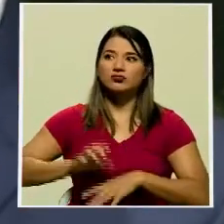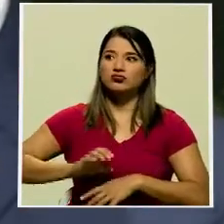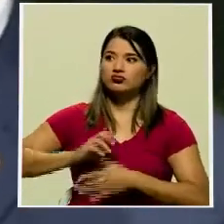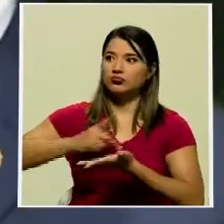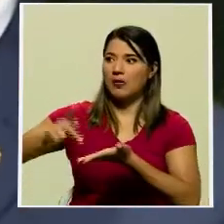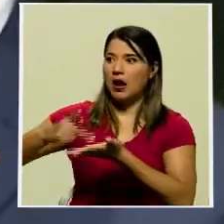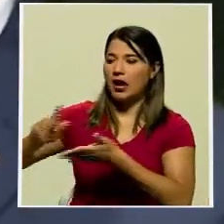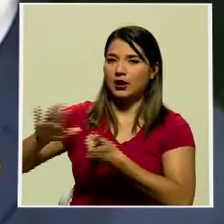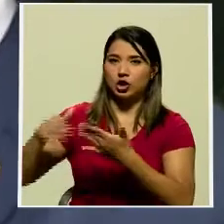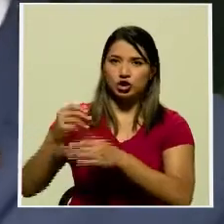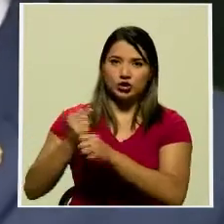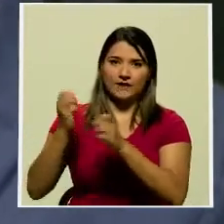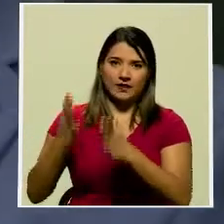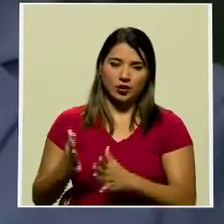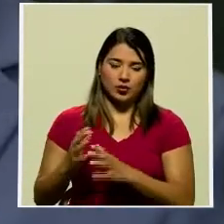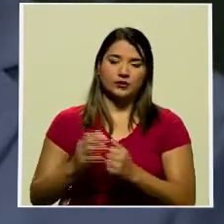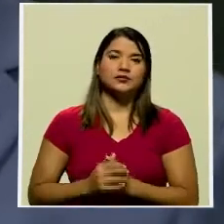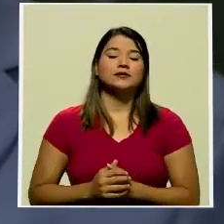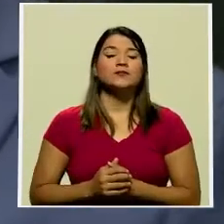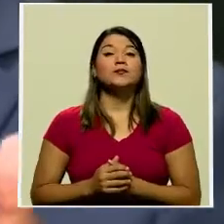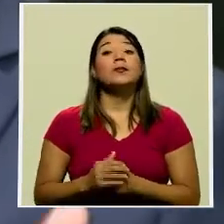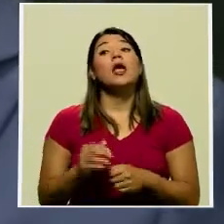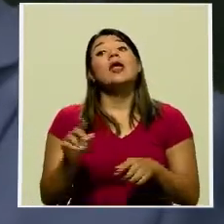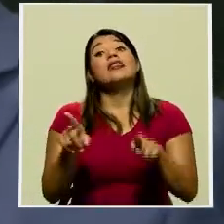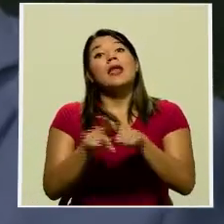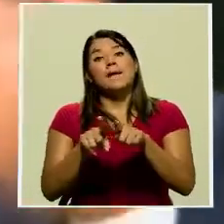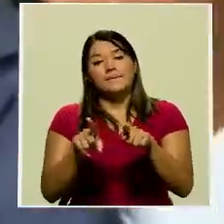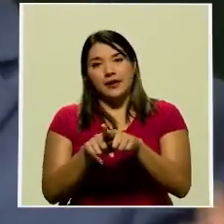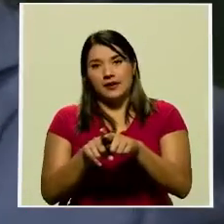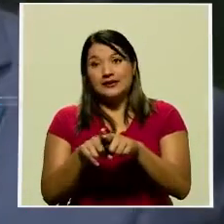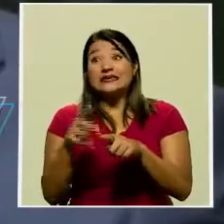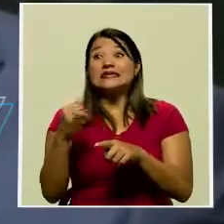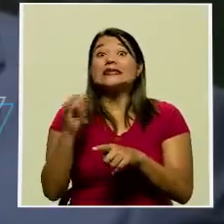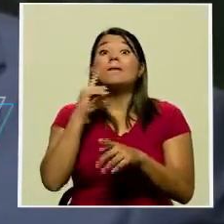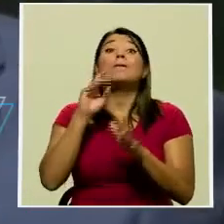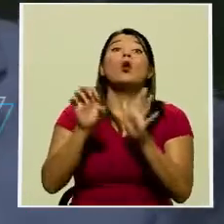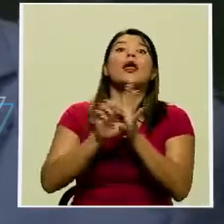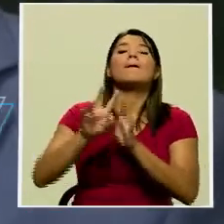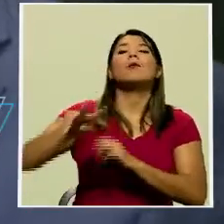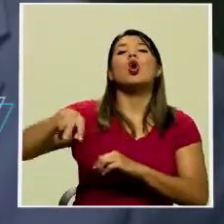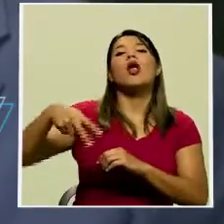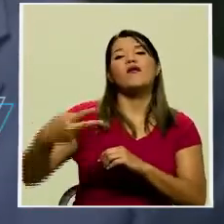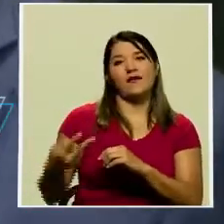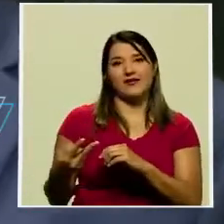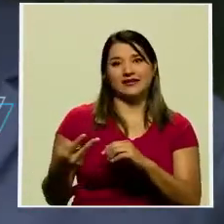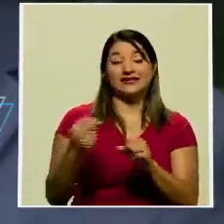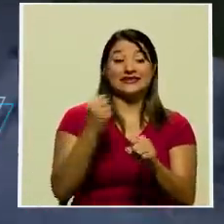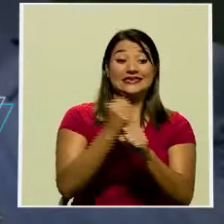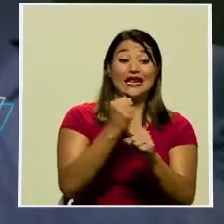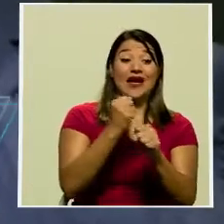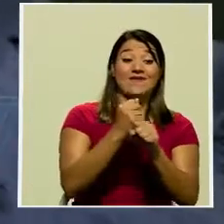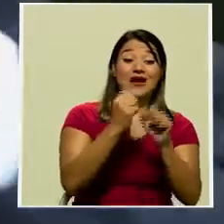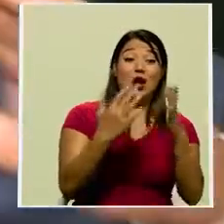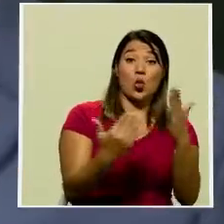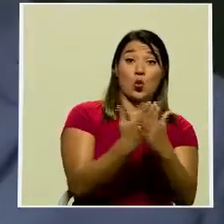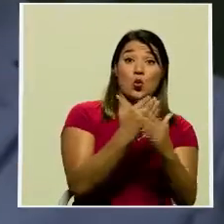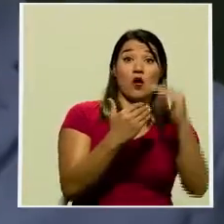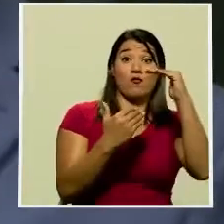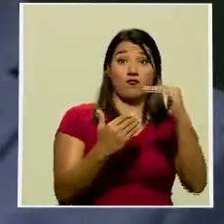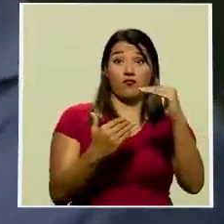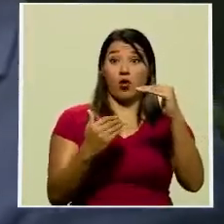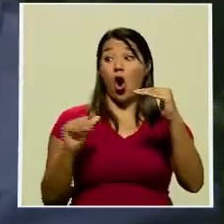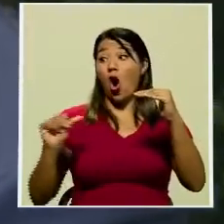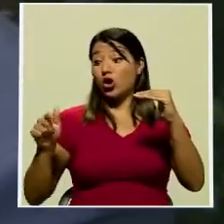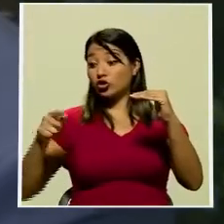actual que recibe hoy un salario mayor de lo que puede ser ese salario global. En este caso, ese sigue recibiendo igual, se